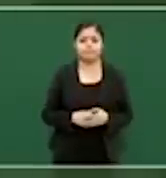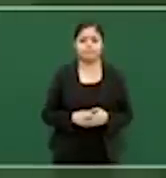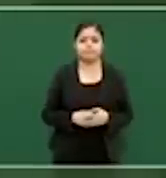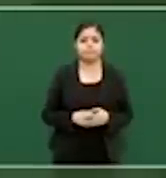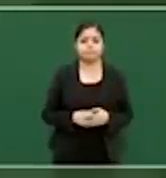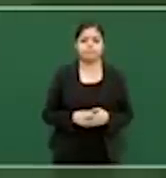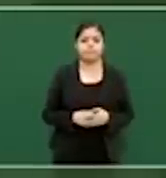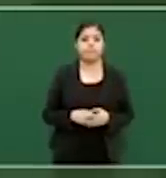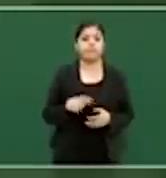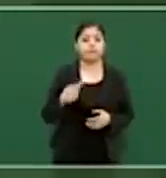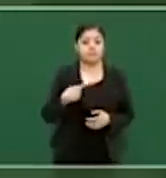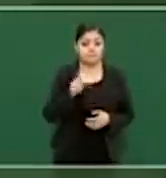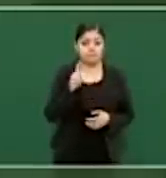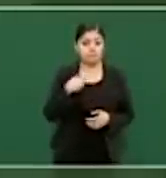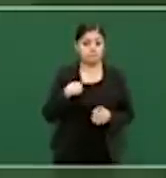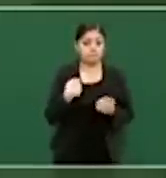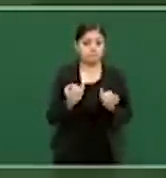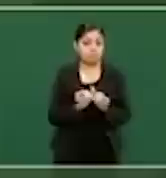pero queremos también